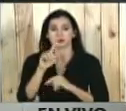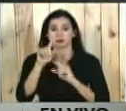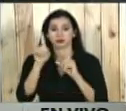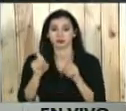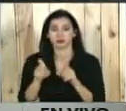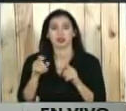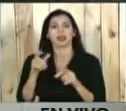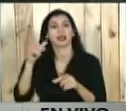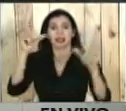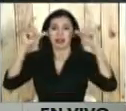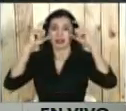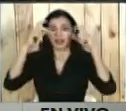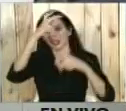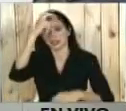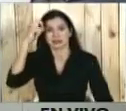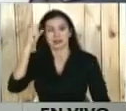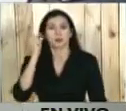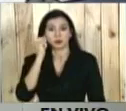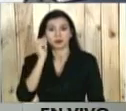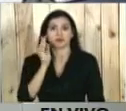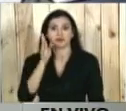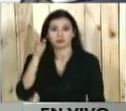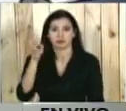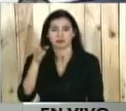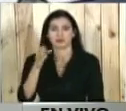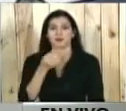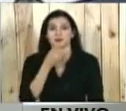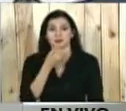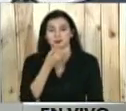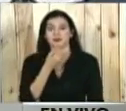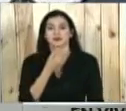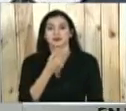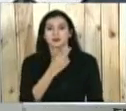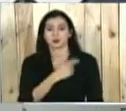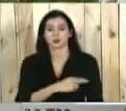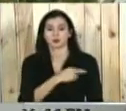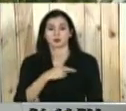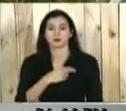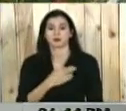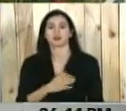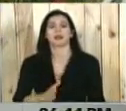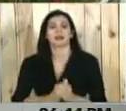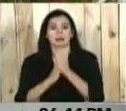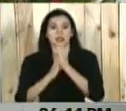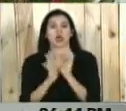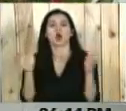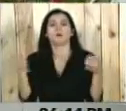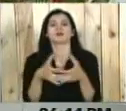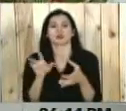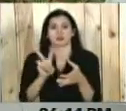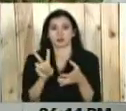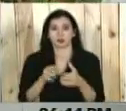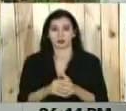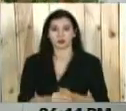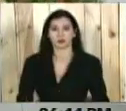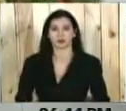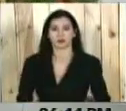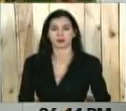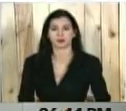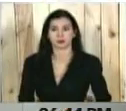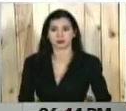estar la canciller de la República, Delcy Eloína Rodríguez Gómez, presidiendo la Comisión de Venezuela.